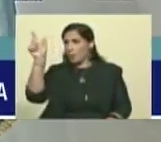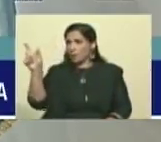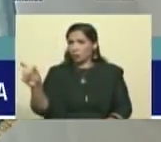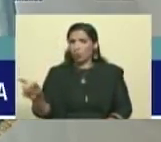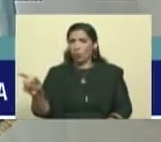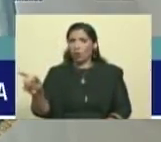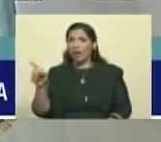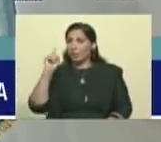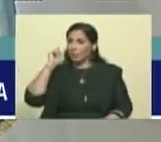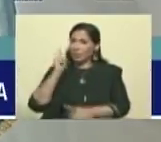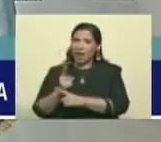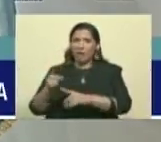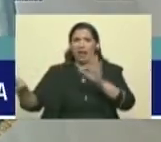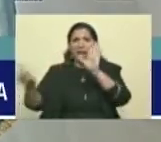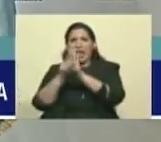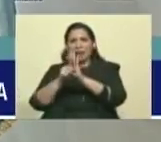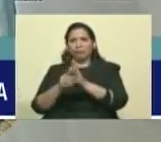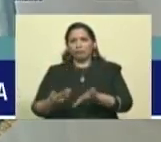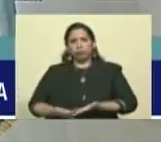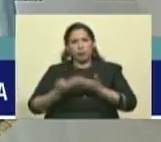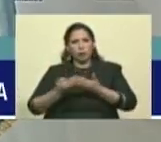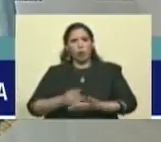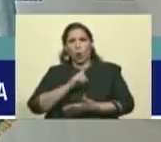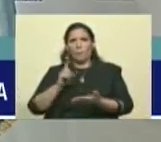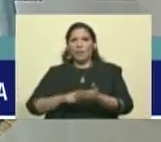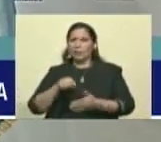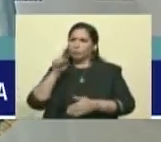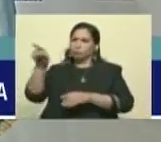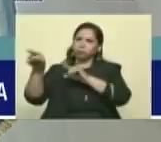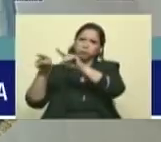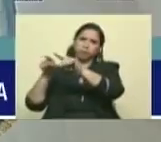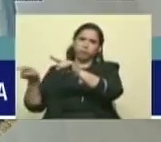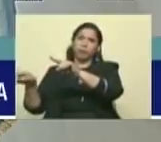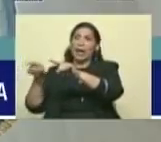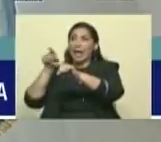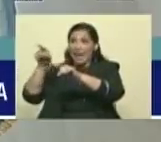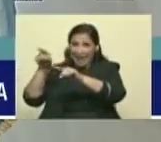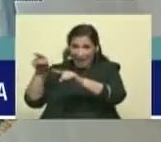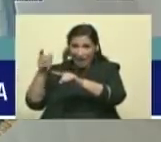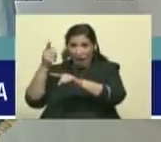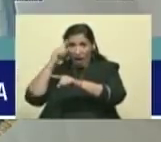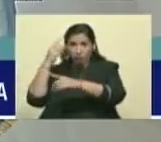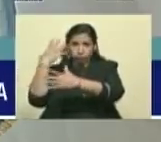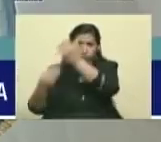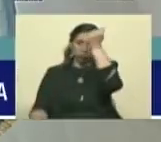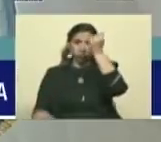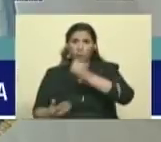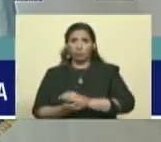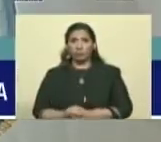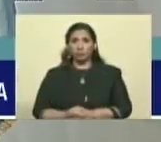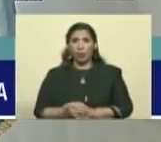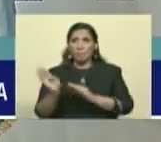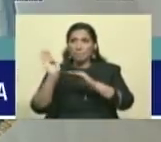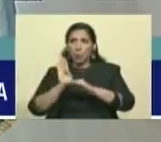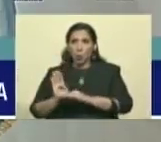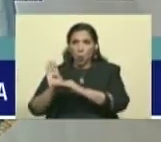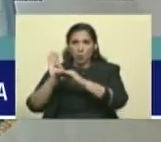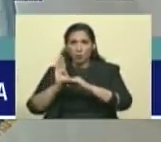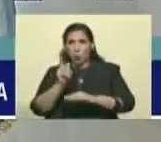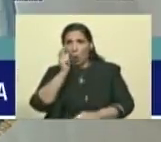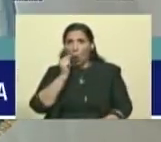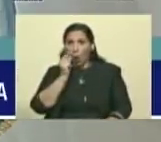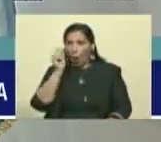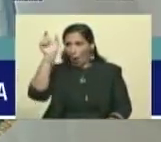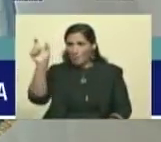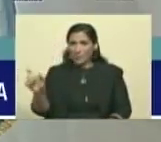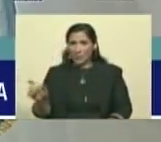ley, sino ser señalado. Porque gozaban de tal impunidad, de tal protección, que yo me imagino